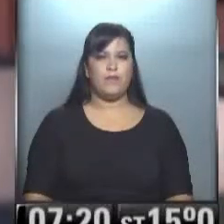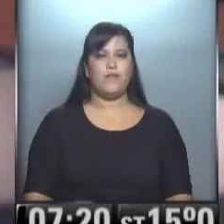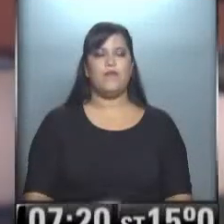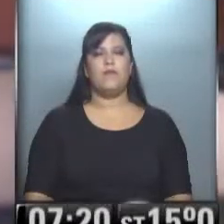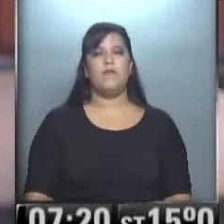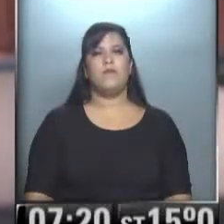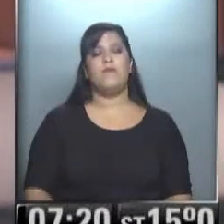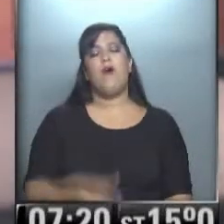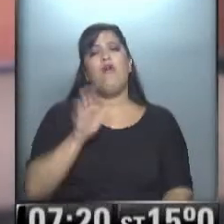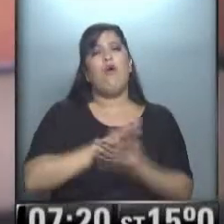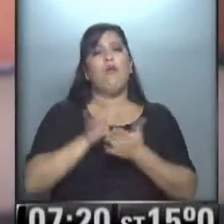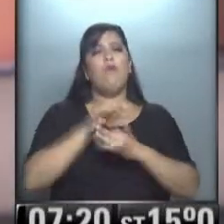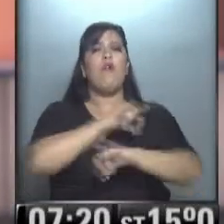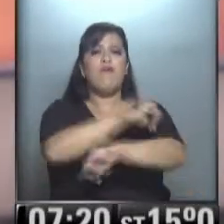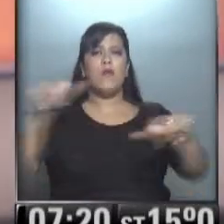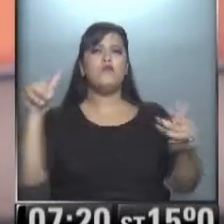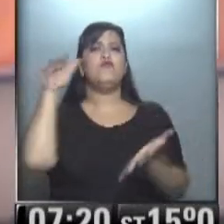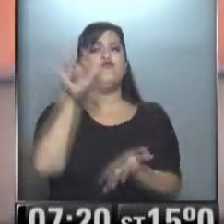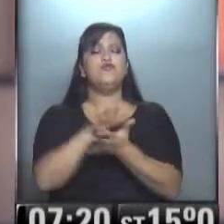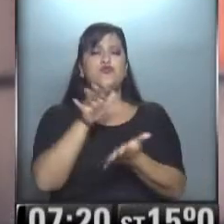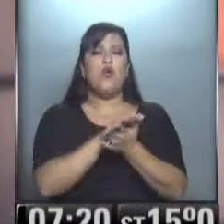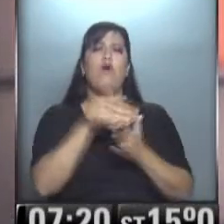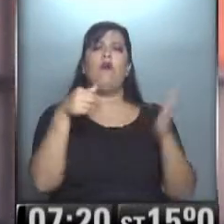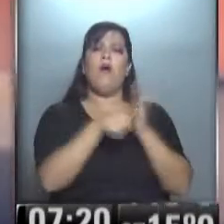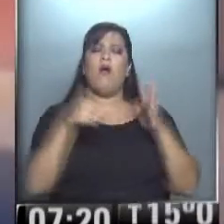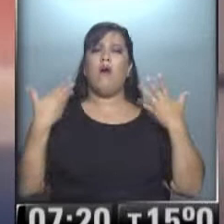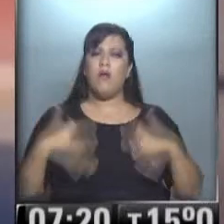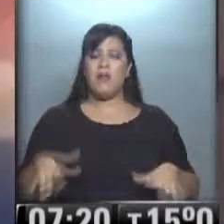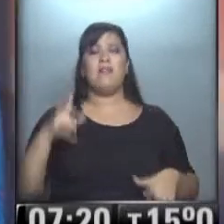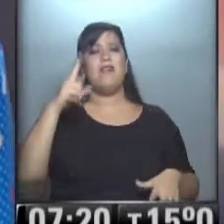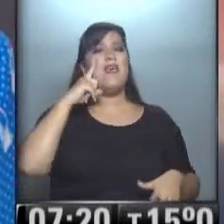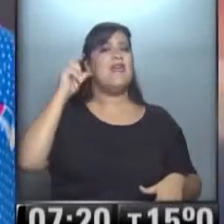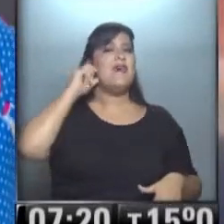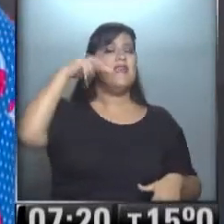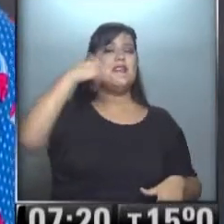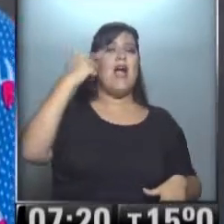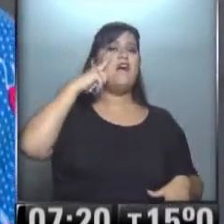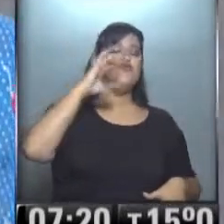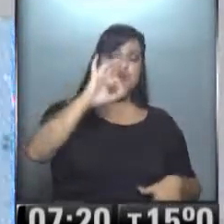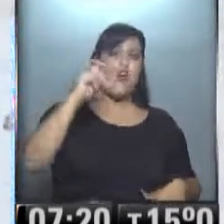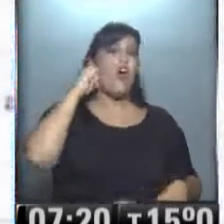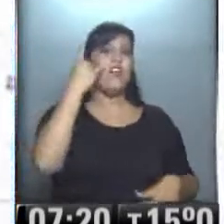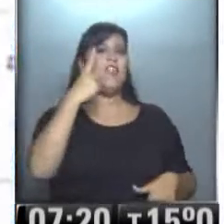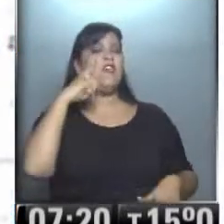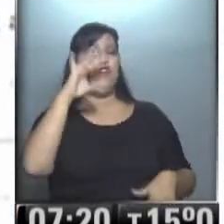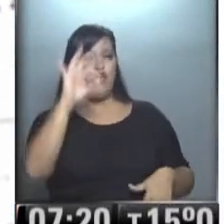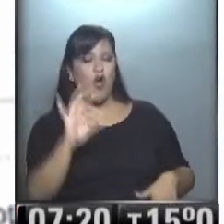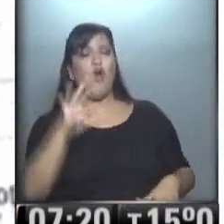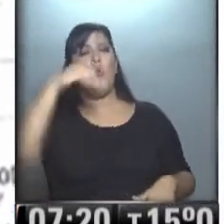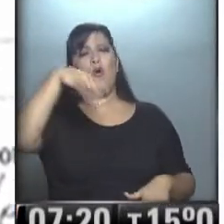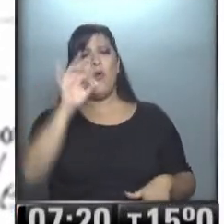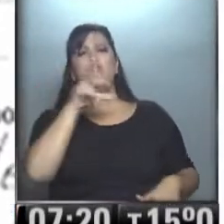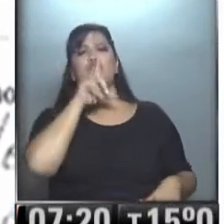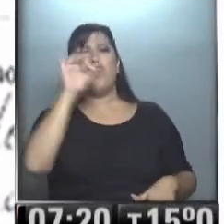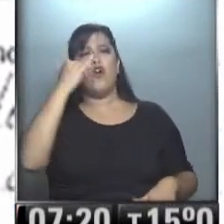Se conocieron nuevos datos sobre la partida de nacimiento apócrifa de Ignacio Guido Montoya Carlotto. Está vinculado con